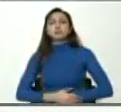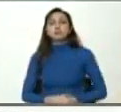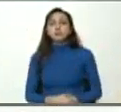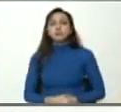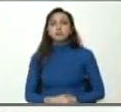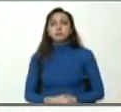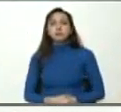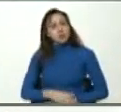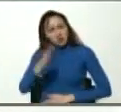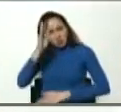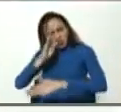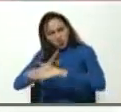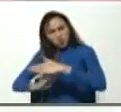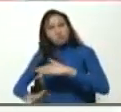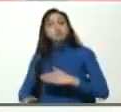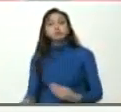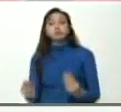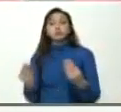qué humildad